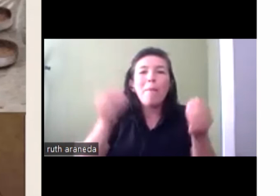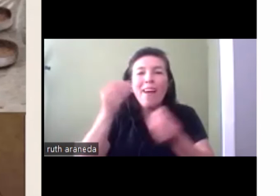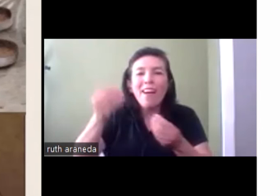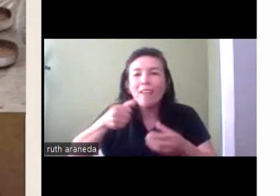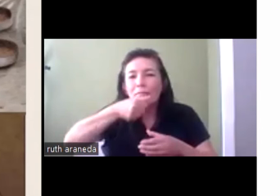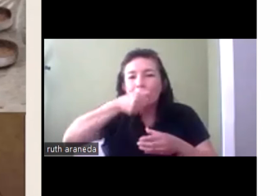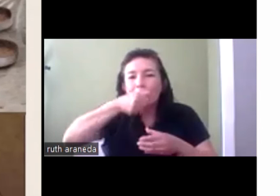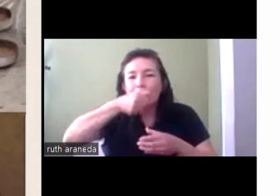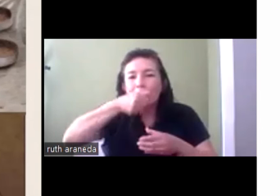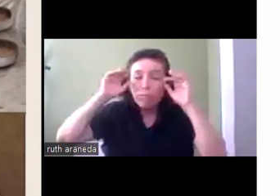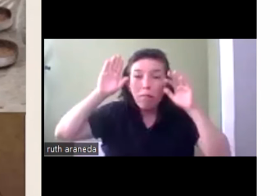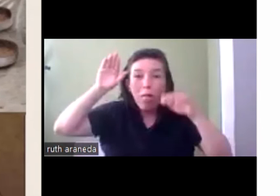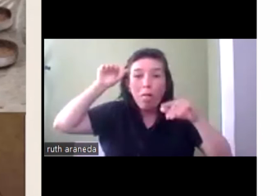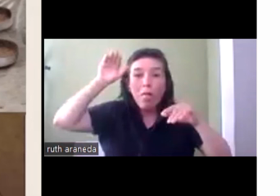o